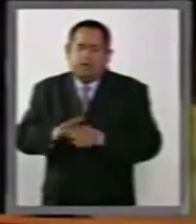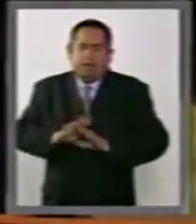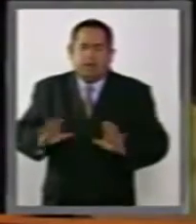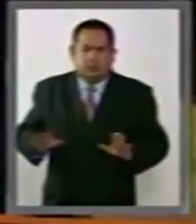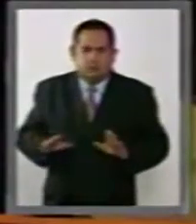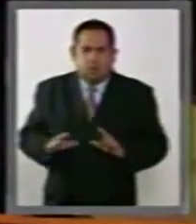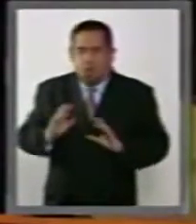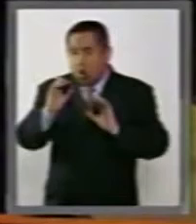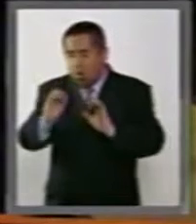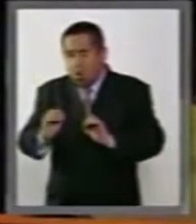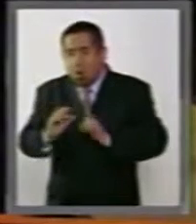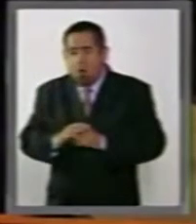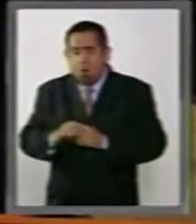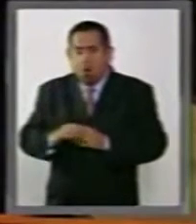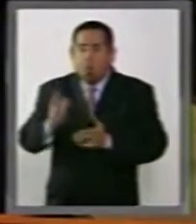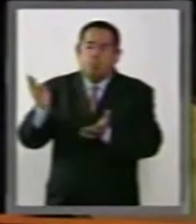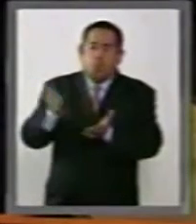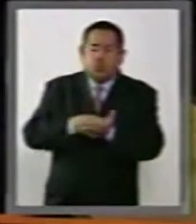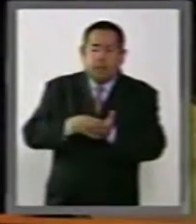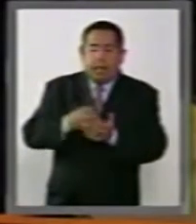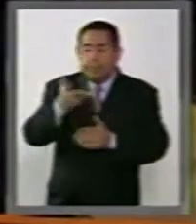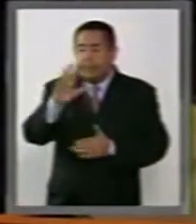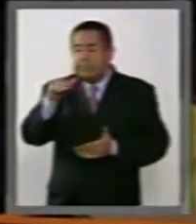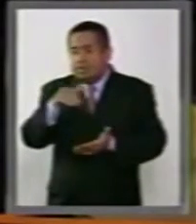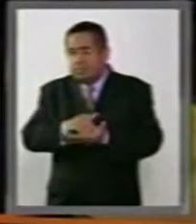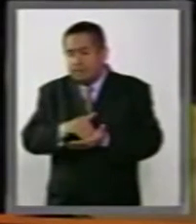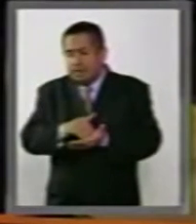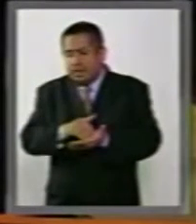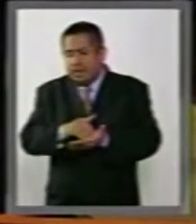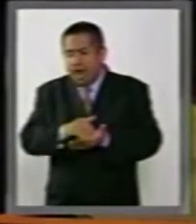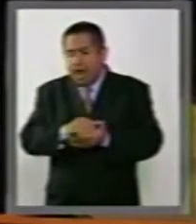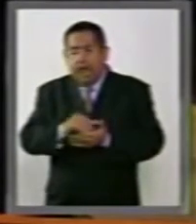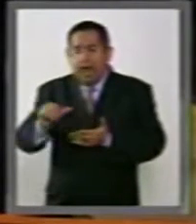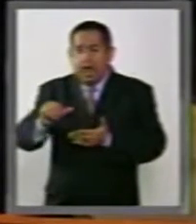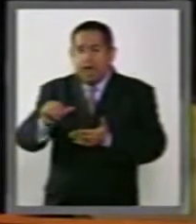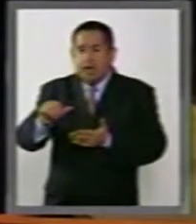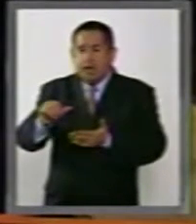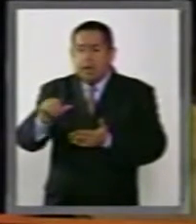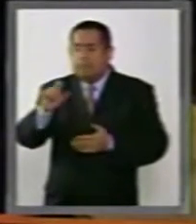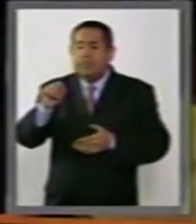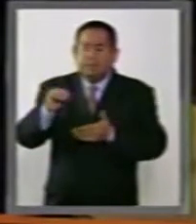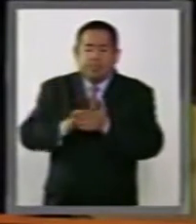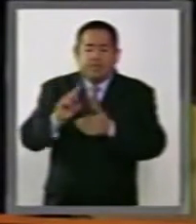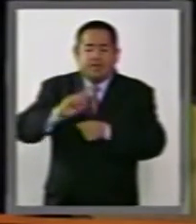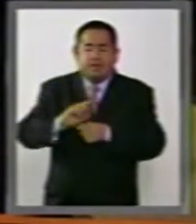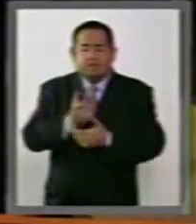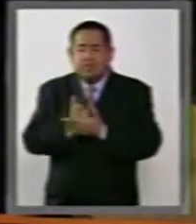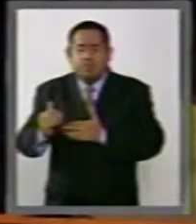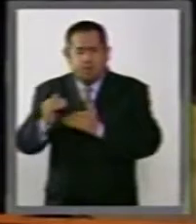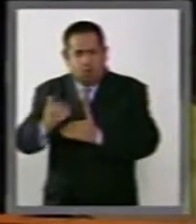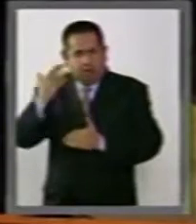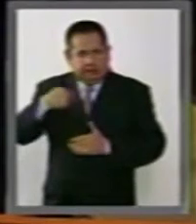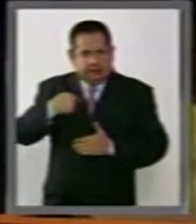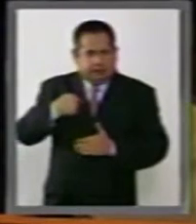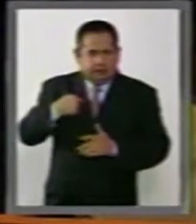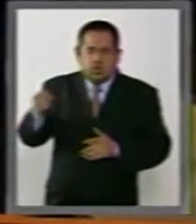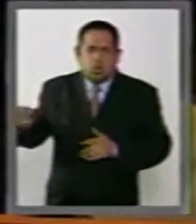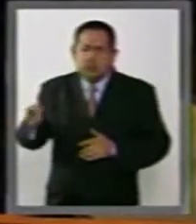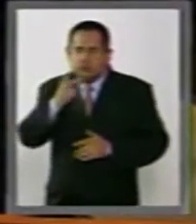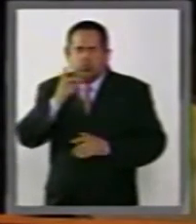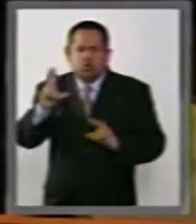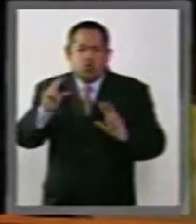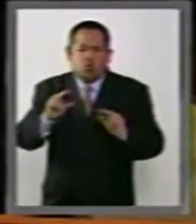bien bajarles la multa de 10 mil a 20 mil días de salario mínimo, como lo pusimos nosotros, y